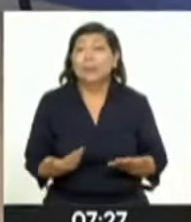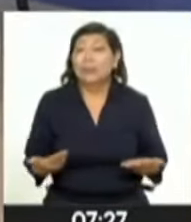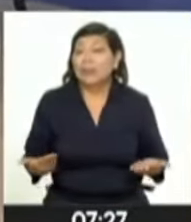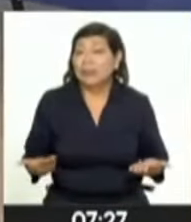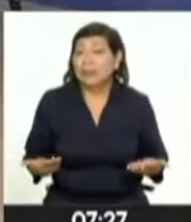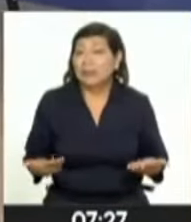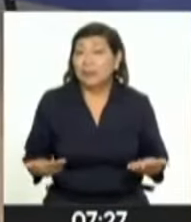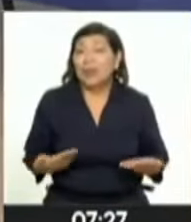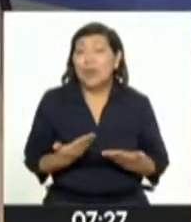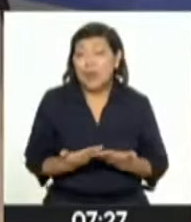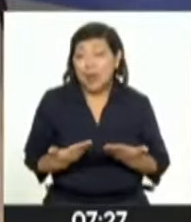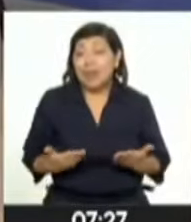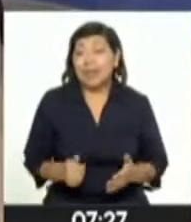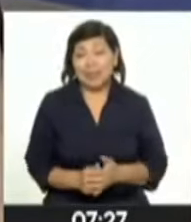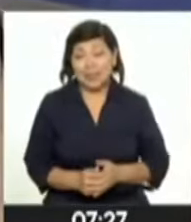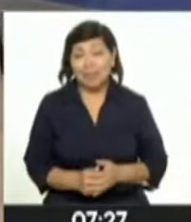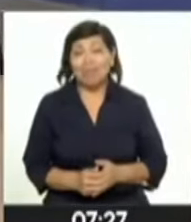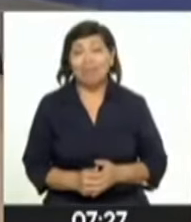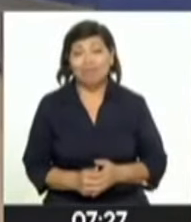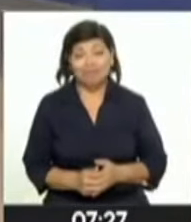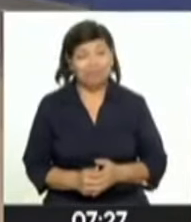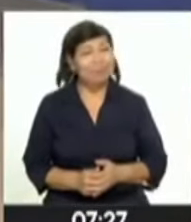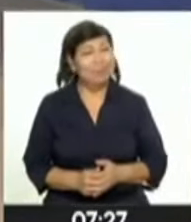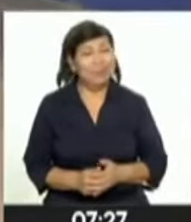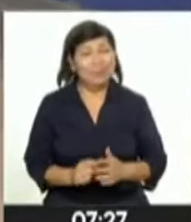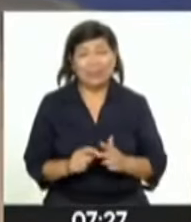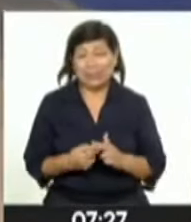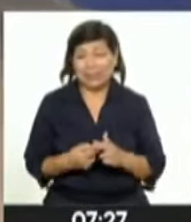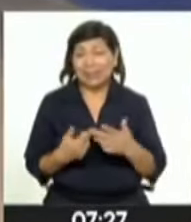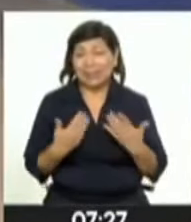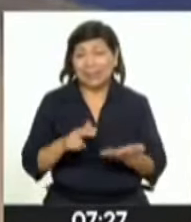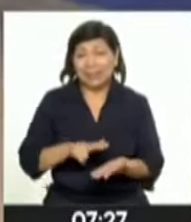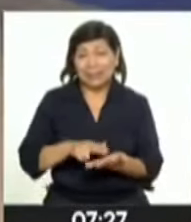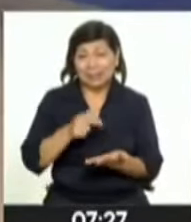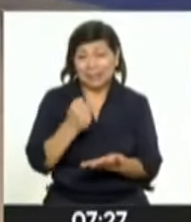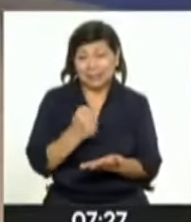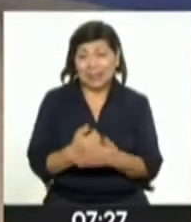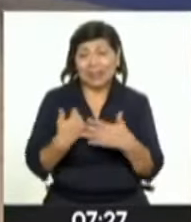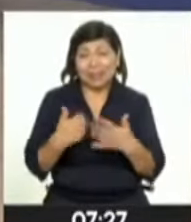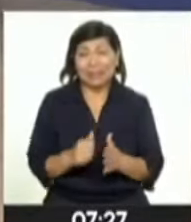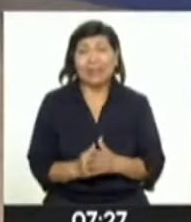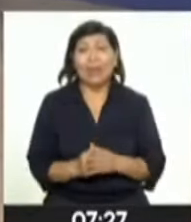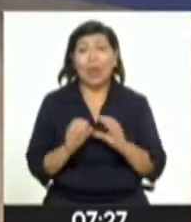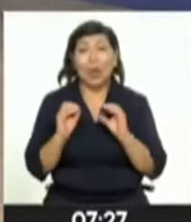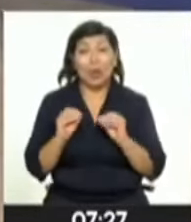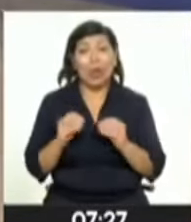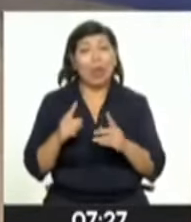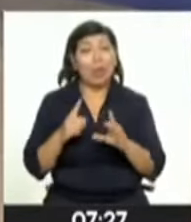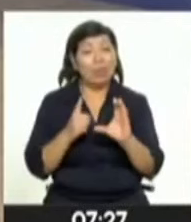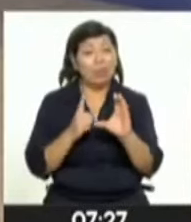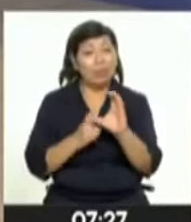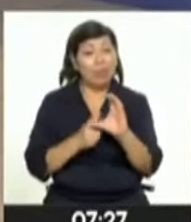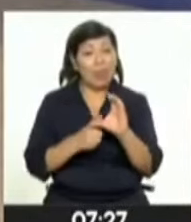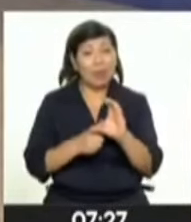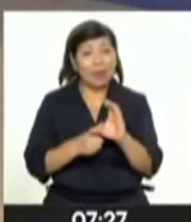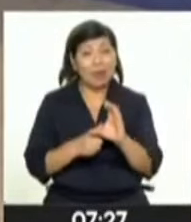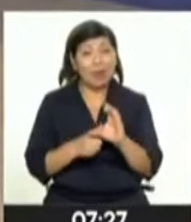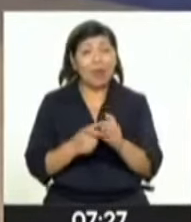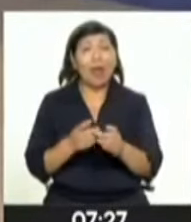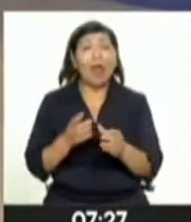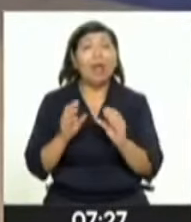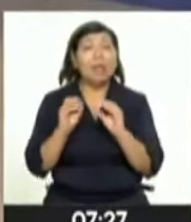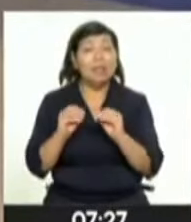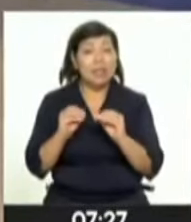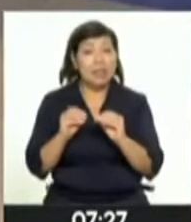propuesta, ya es una realidad, ministra, es esta iniciativa ya aprobada por insistencia del curso de terrorismo y educación cívica